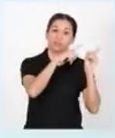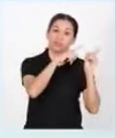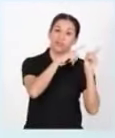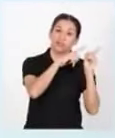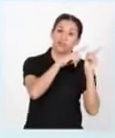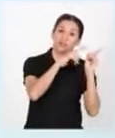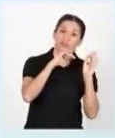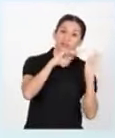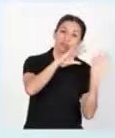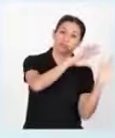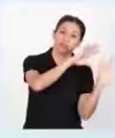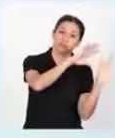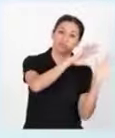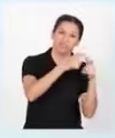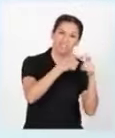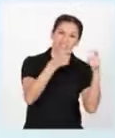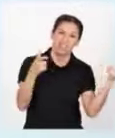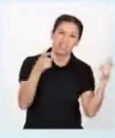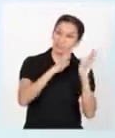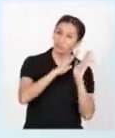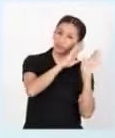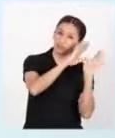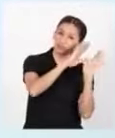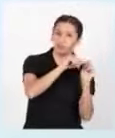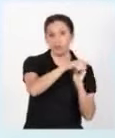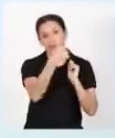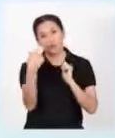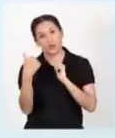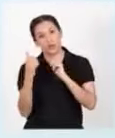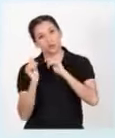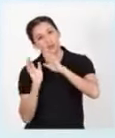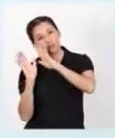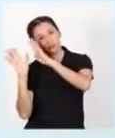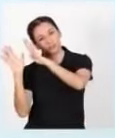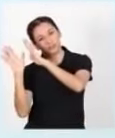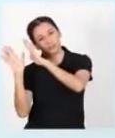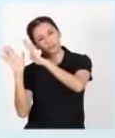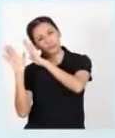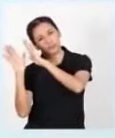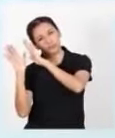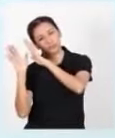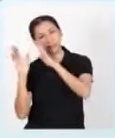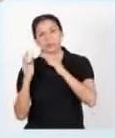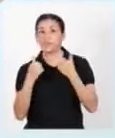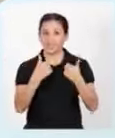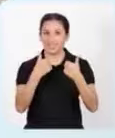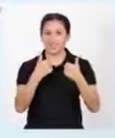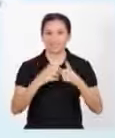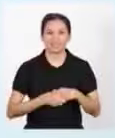Estiramos al costado. Vamos grande. Y hacia el otro lado.